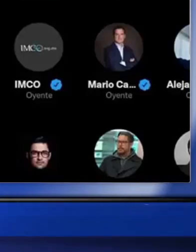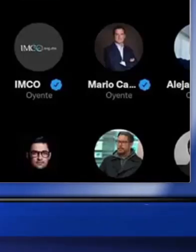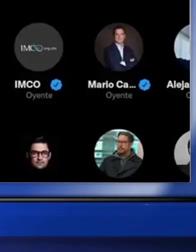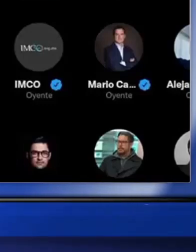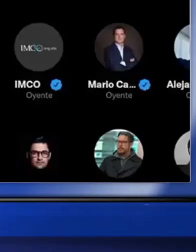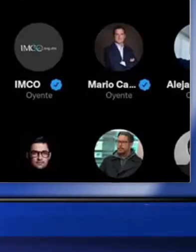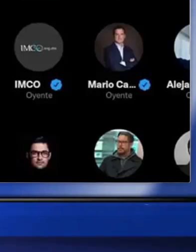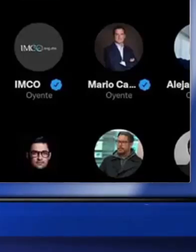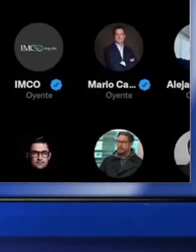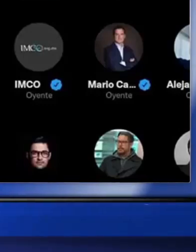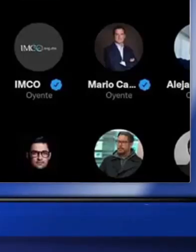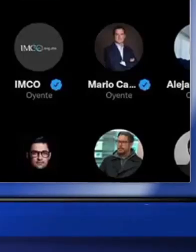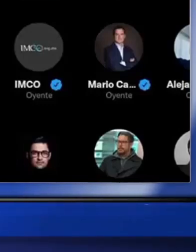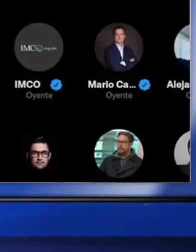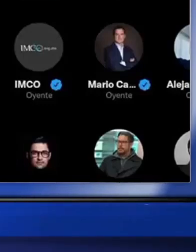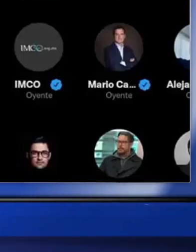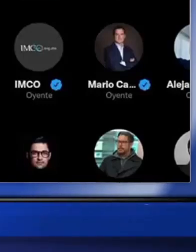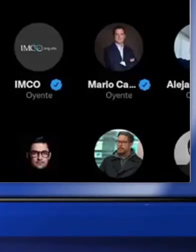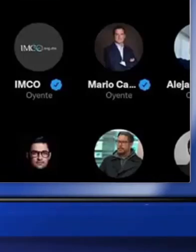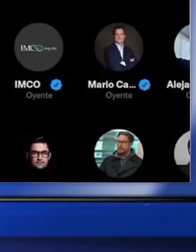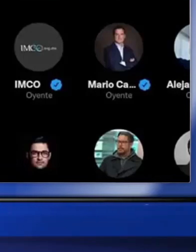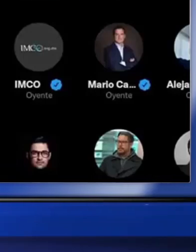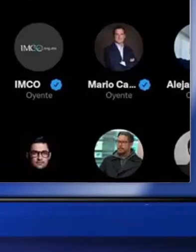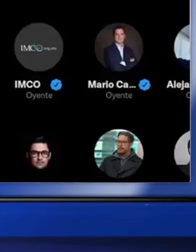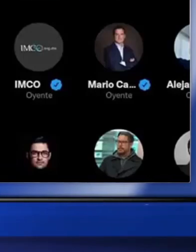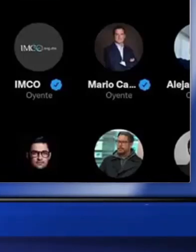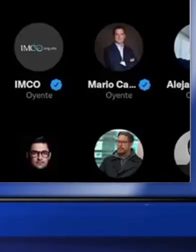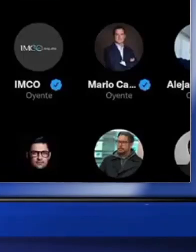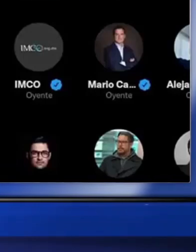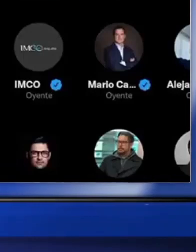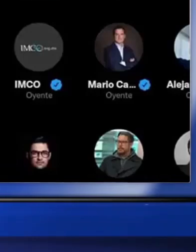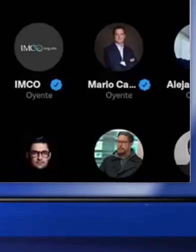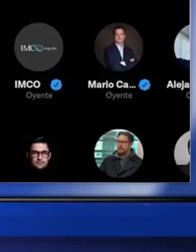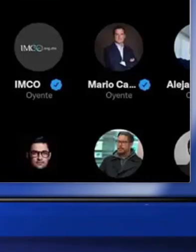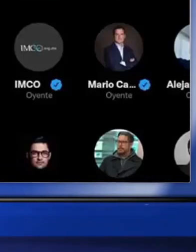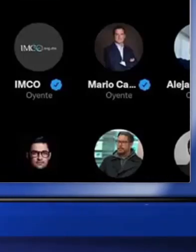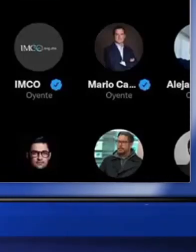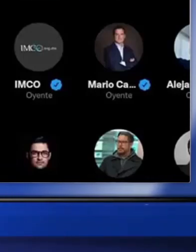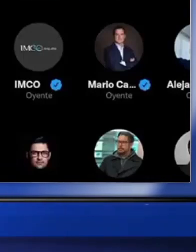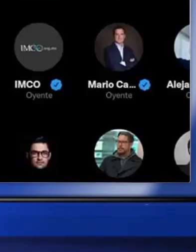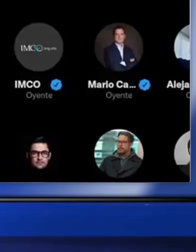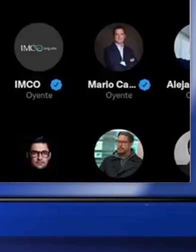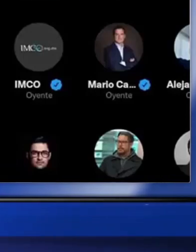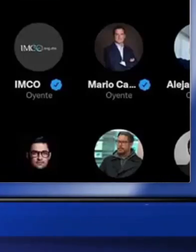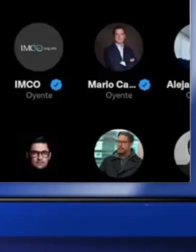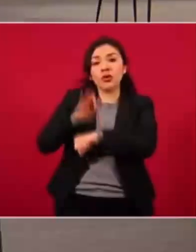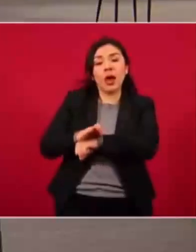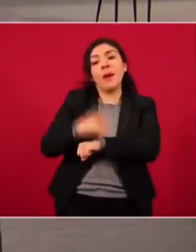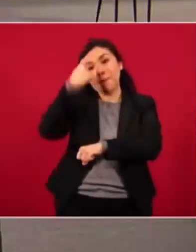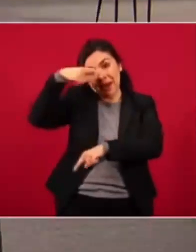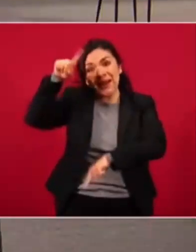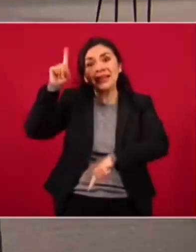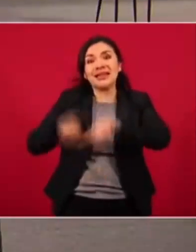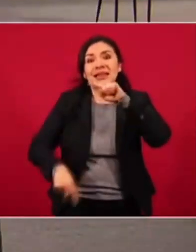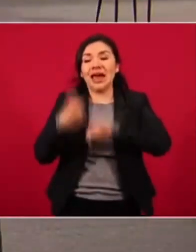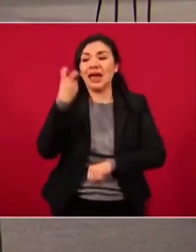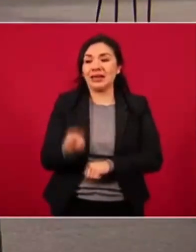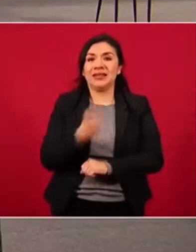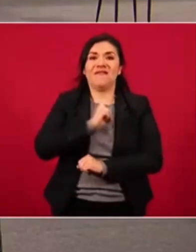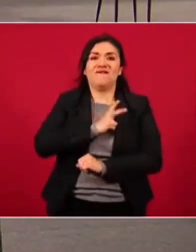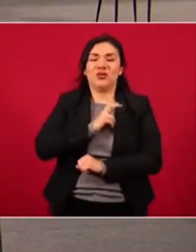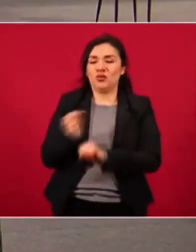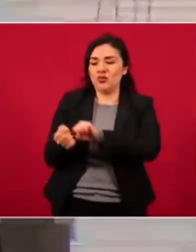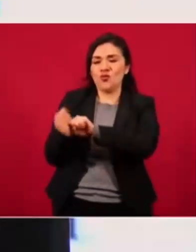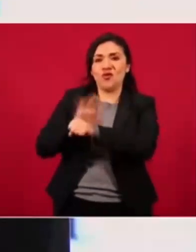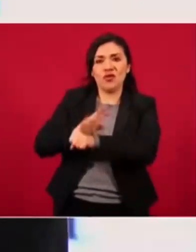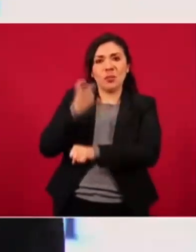si eres nuevo, es totalmente gratis y por supuesto, ayudas a la cuarta transformación. El virus del